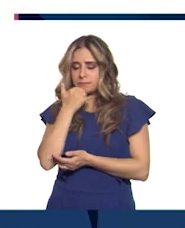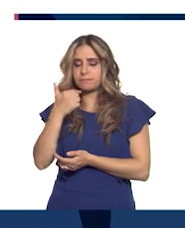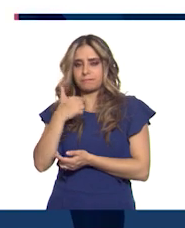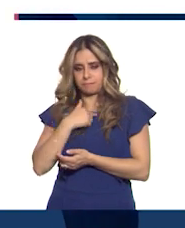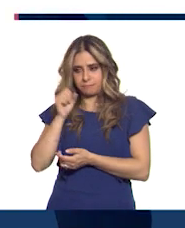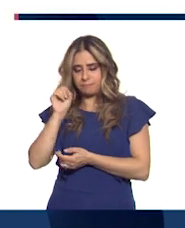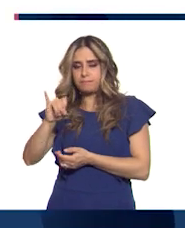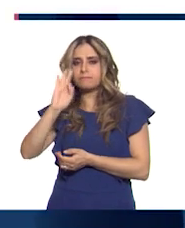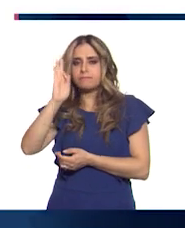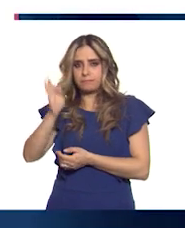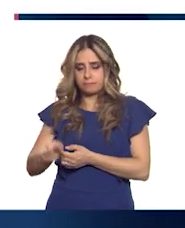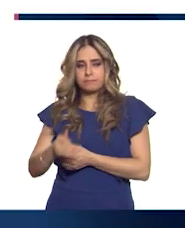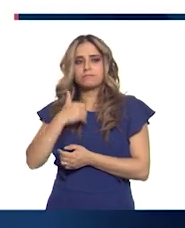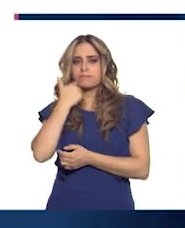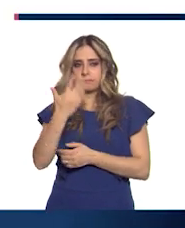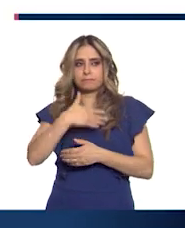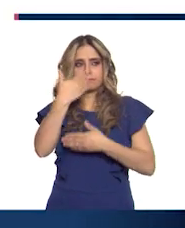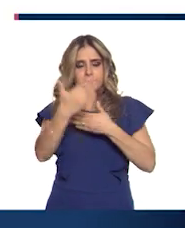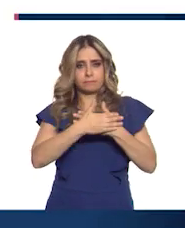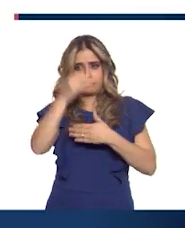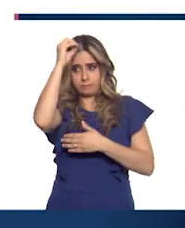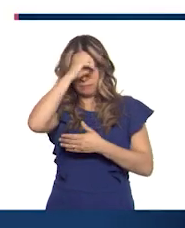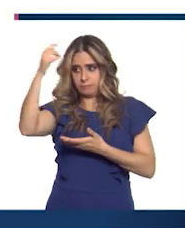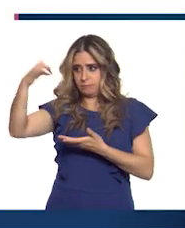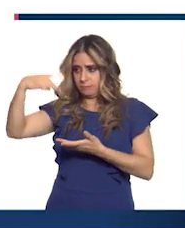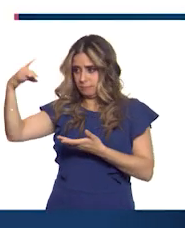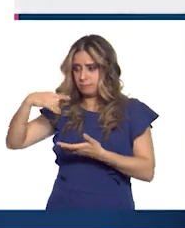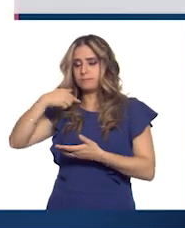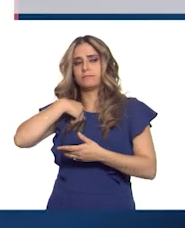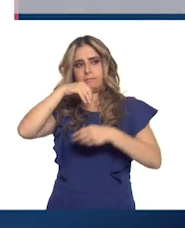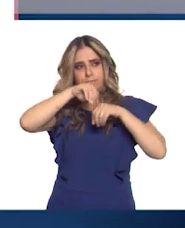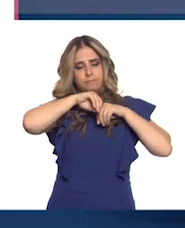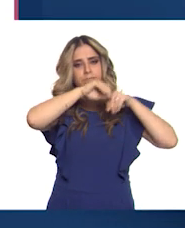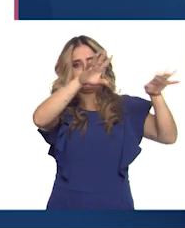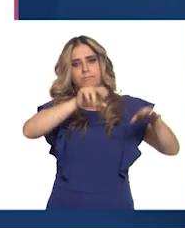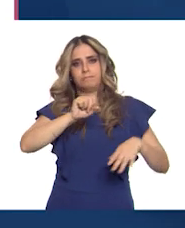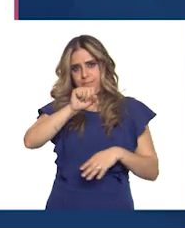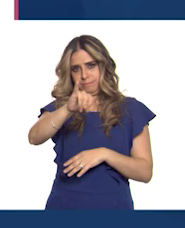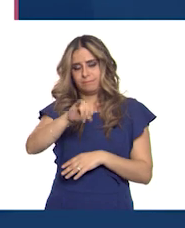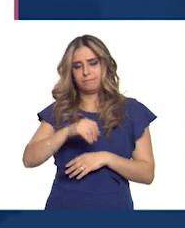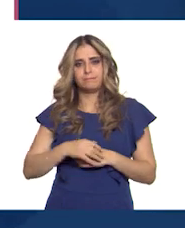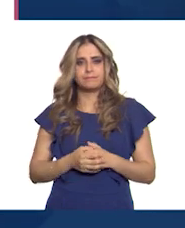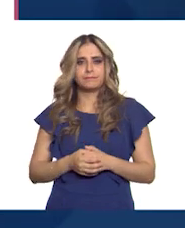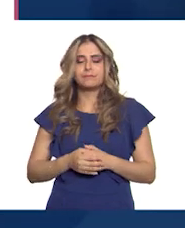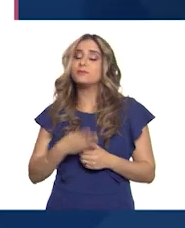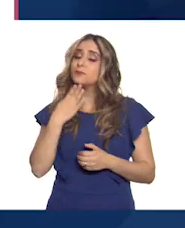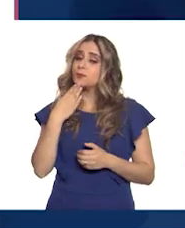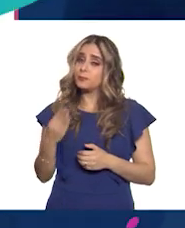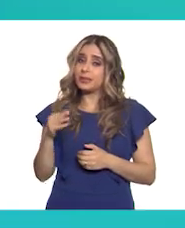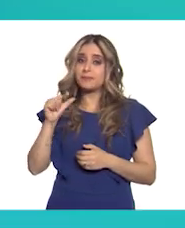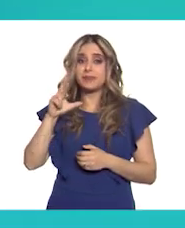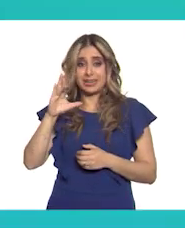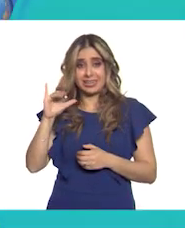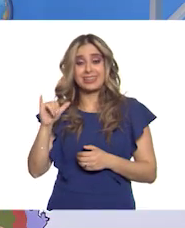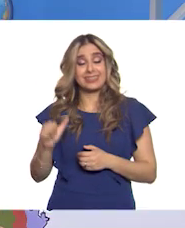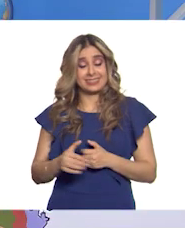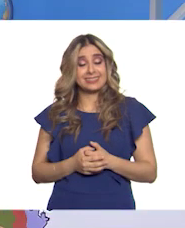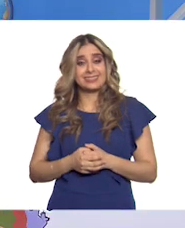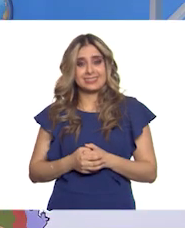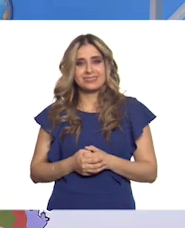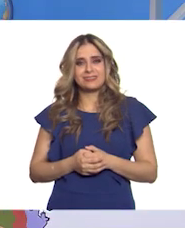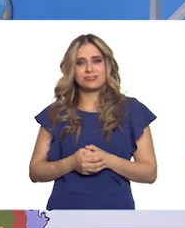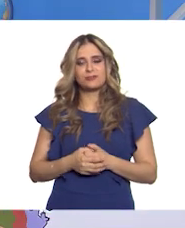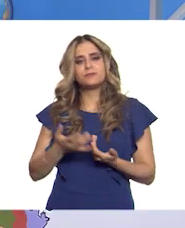nuestra disposición a publicar las opiniones de nuestros lectores. Muy bien, María. En